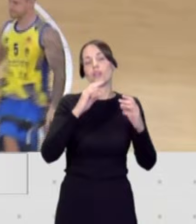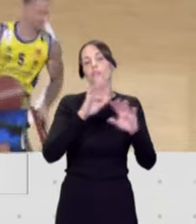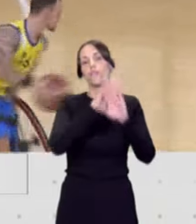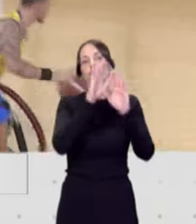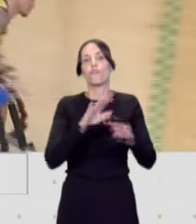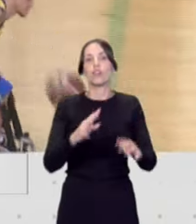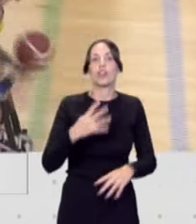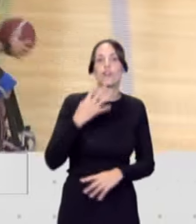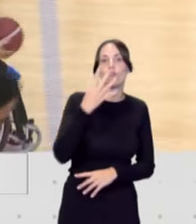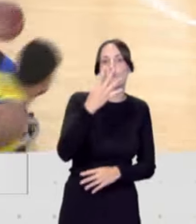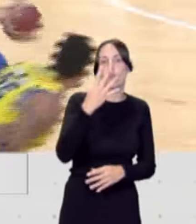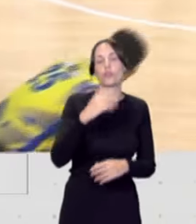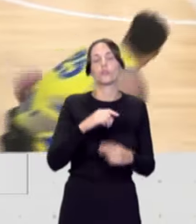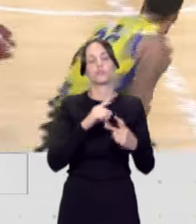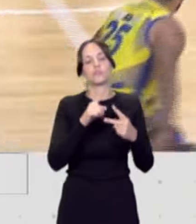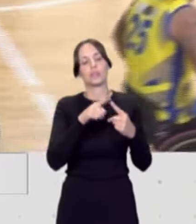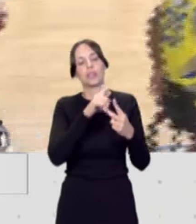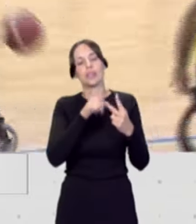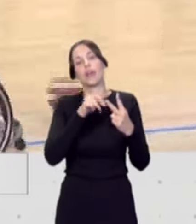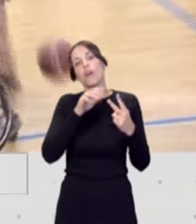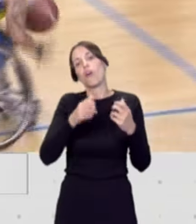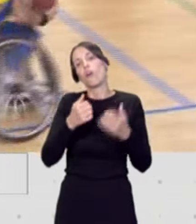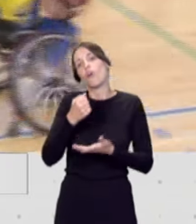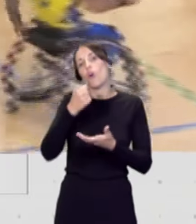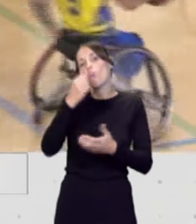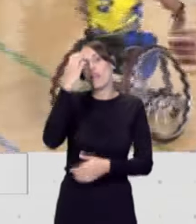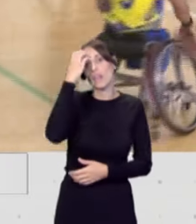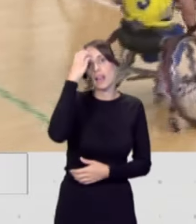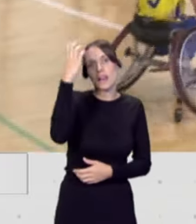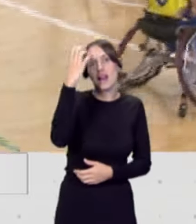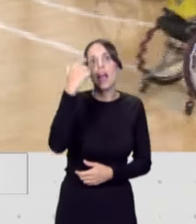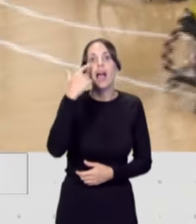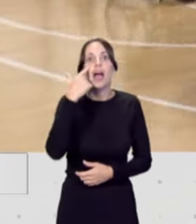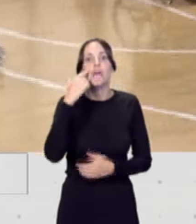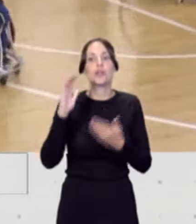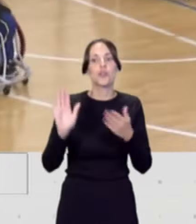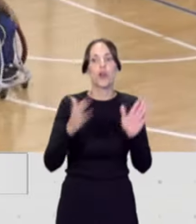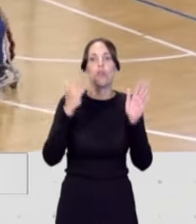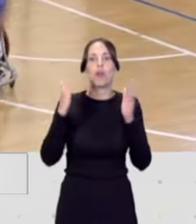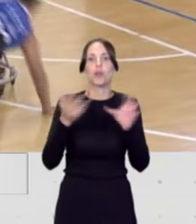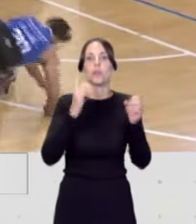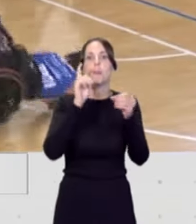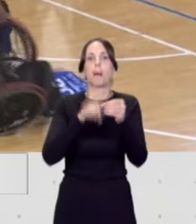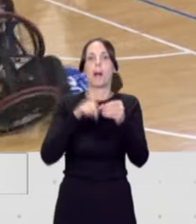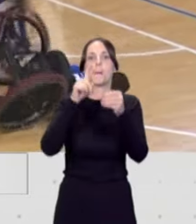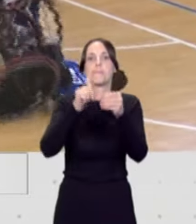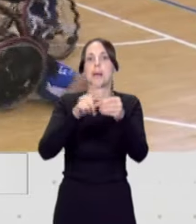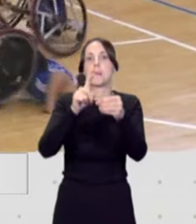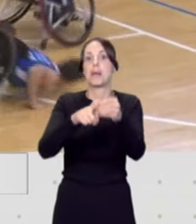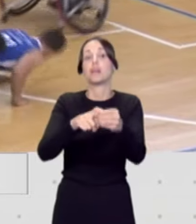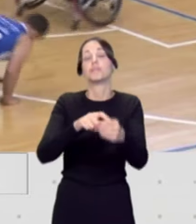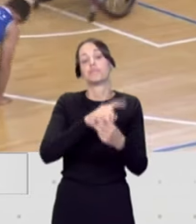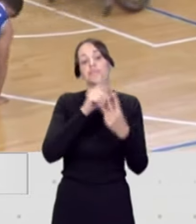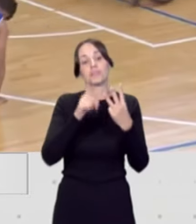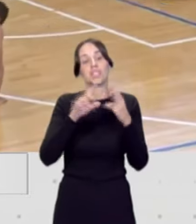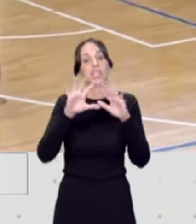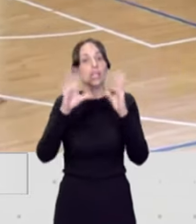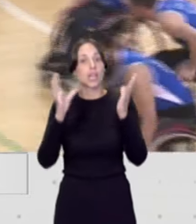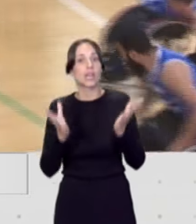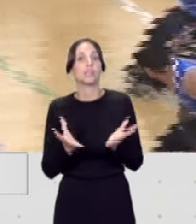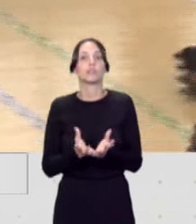nivel de Copa del Rey, pues ir compitiendo a lo largo de las diferentes rondas y siempre, pues a nivel internacional, pues